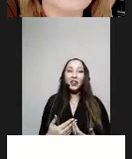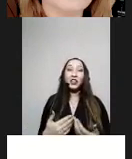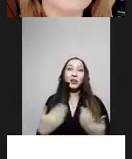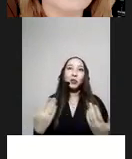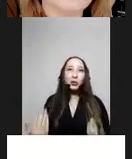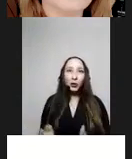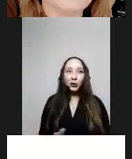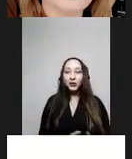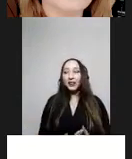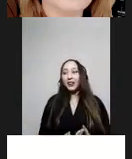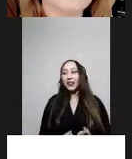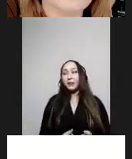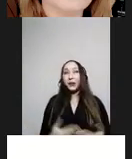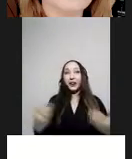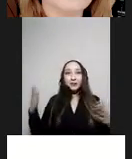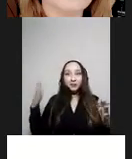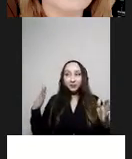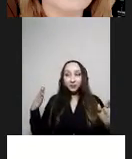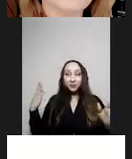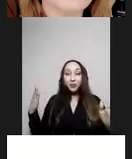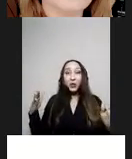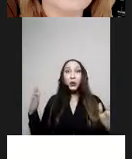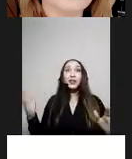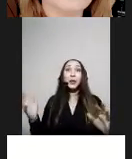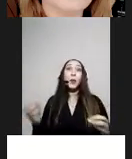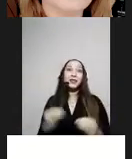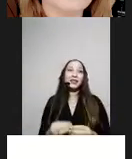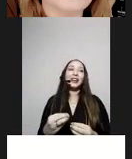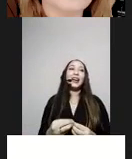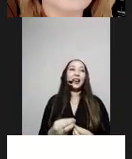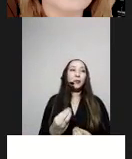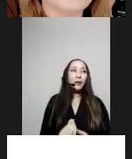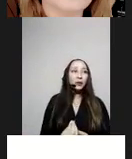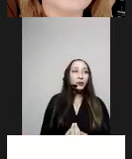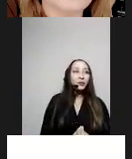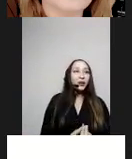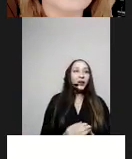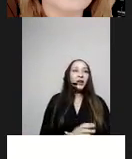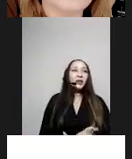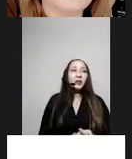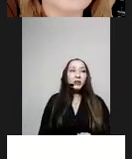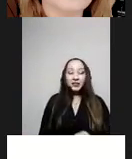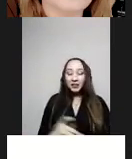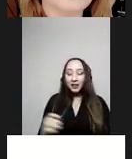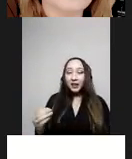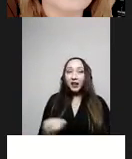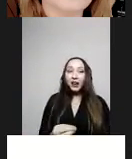lo tenemos todos porque no estamos presentes en el momento.